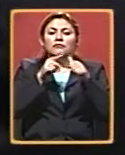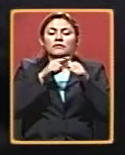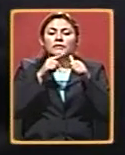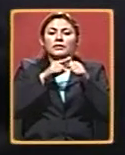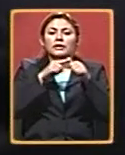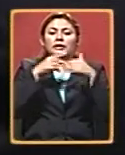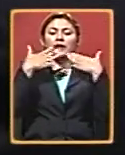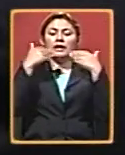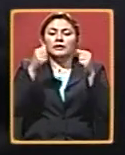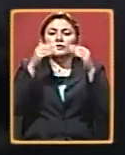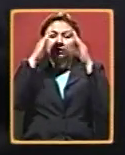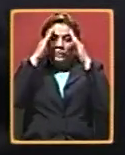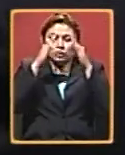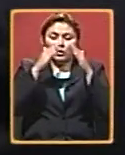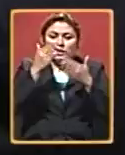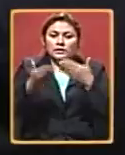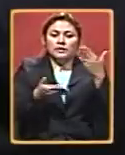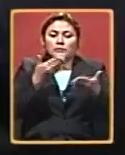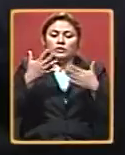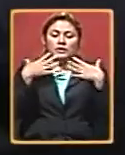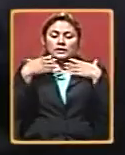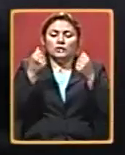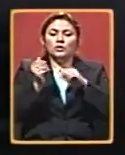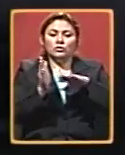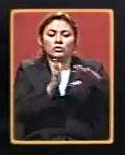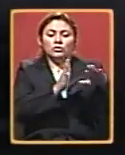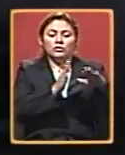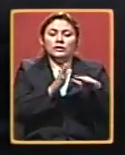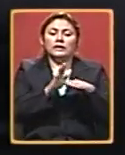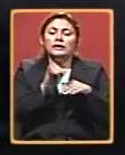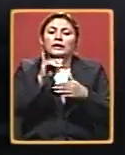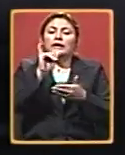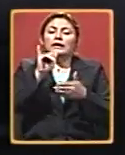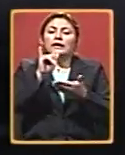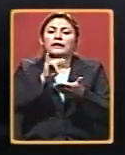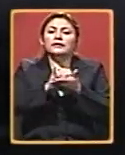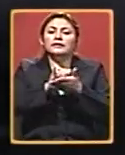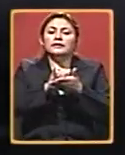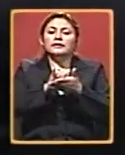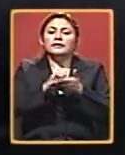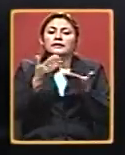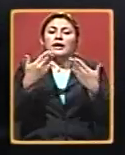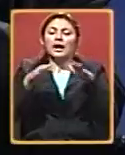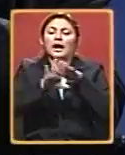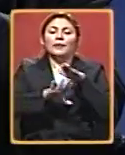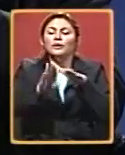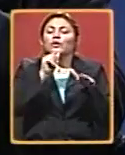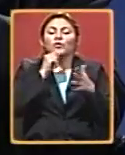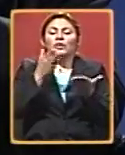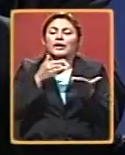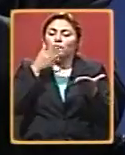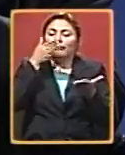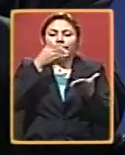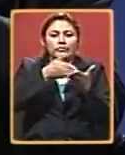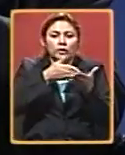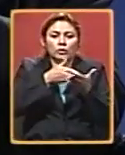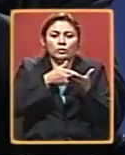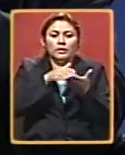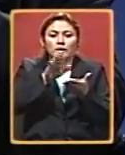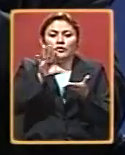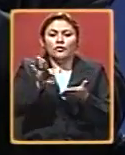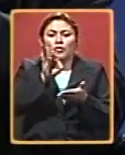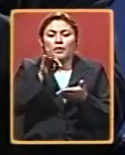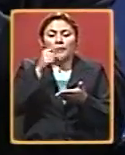salud. Ese ámbito, Luis Bernardo, y nada más lo destaco, no le quiero interrumpir la línea de pensamiento,